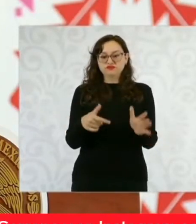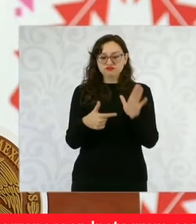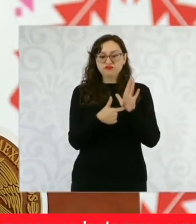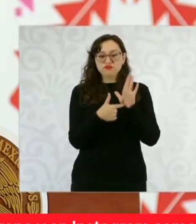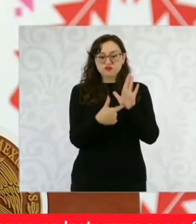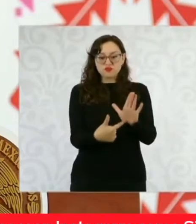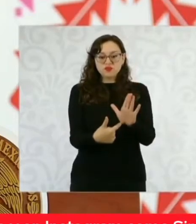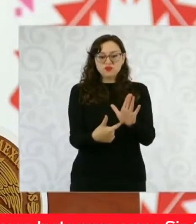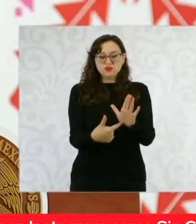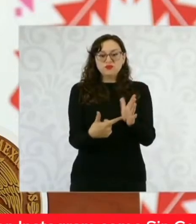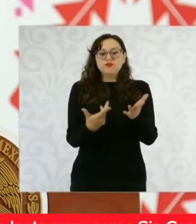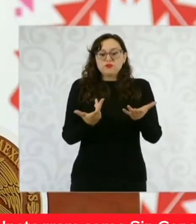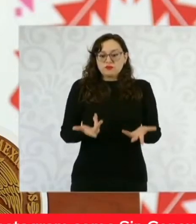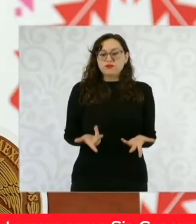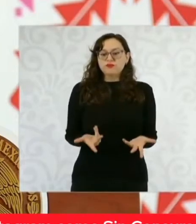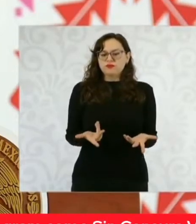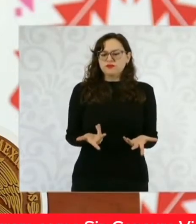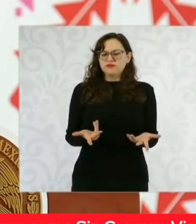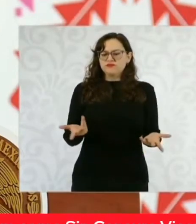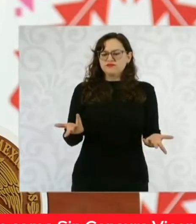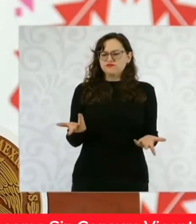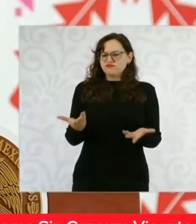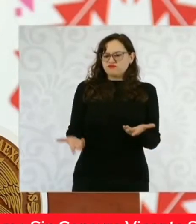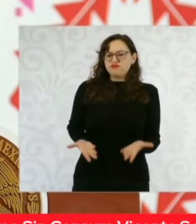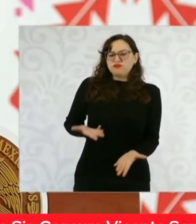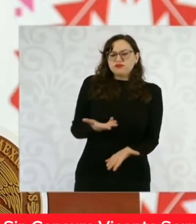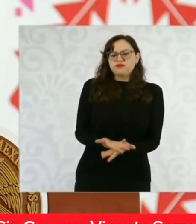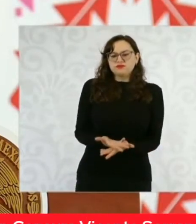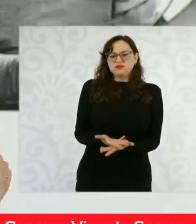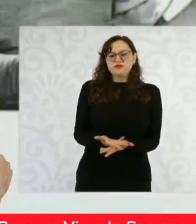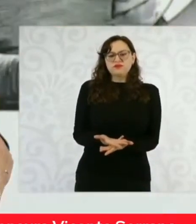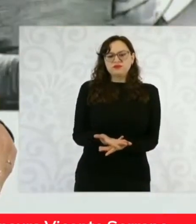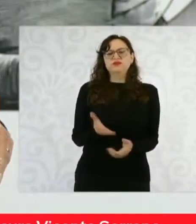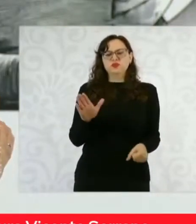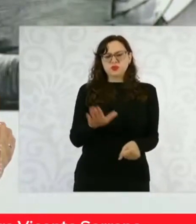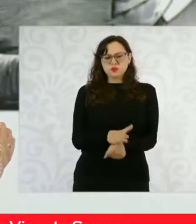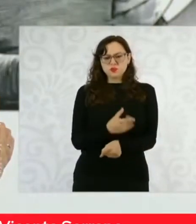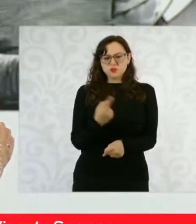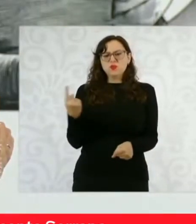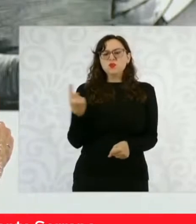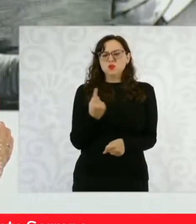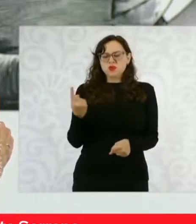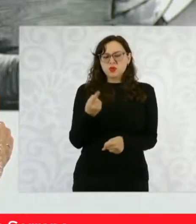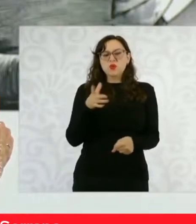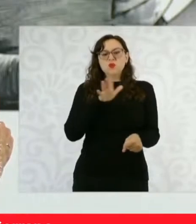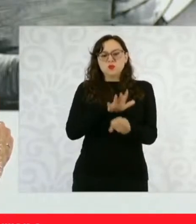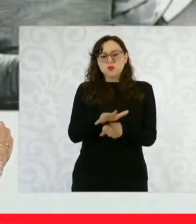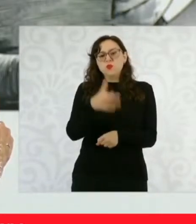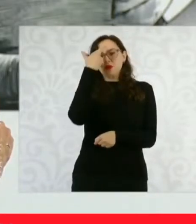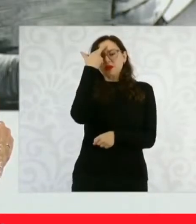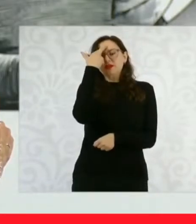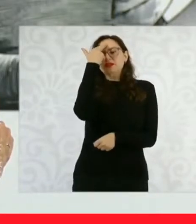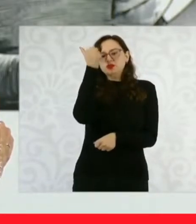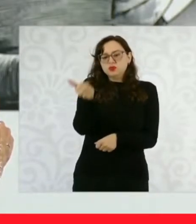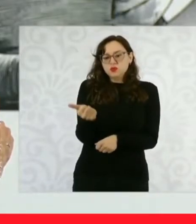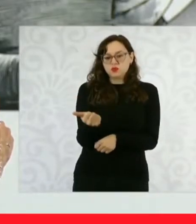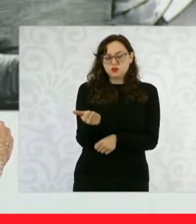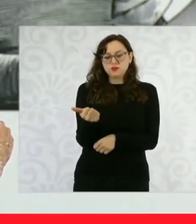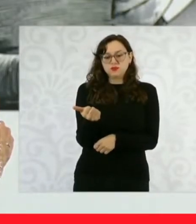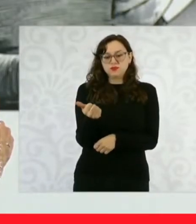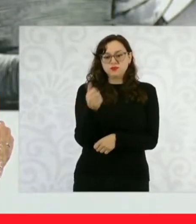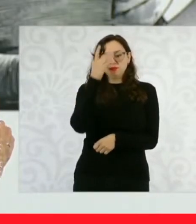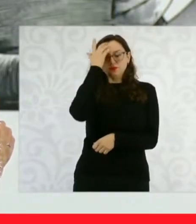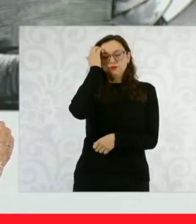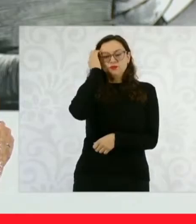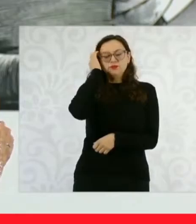se presenta esta reforma legislativa a la ley del Infonavit.